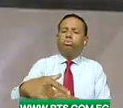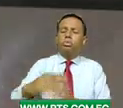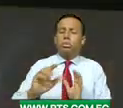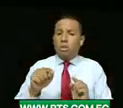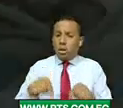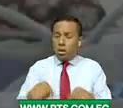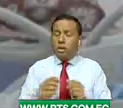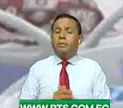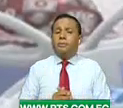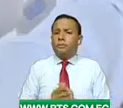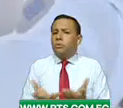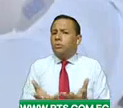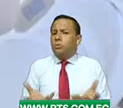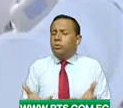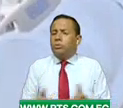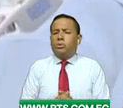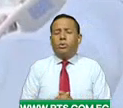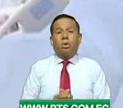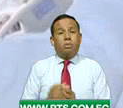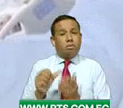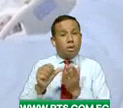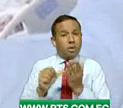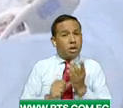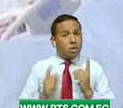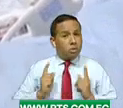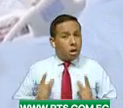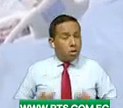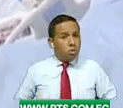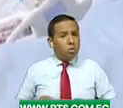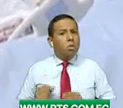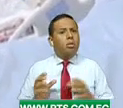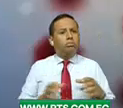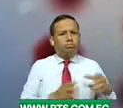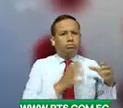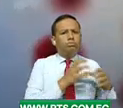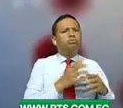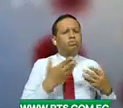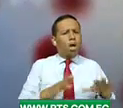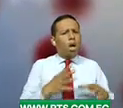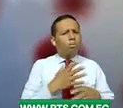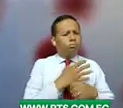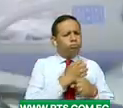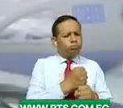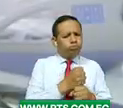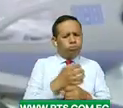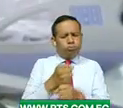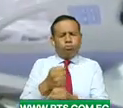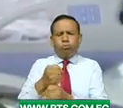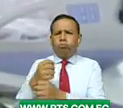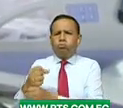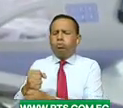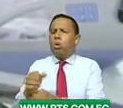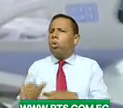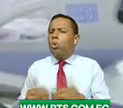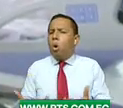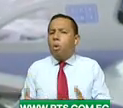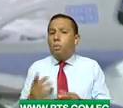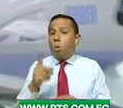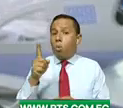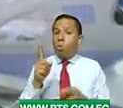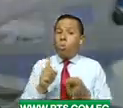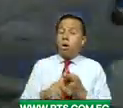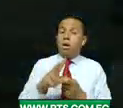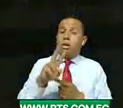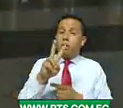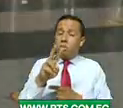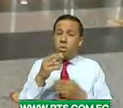aérea. A partir de aquello, el Ministerio de Salud adoptó medidas de contingencia en vista de que entre el 1 y el 2 de